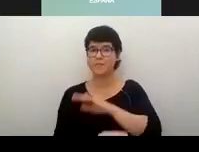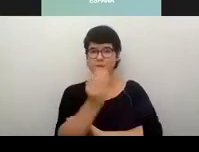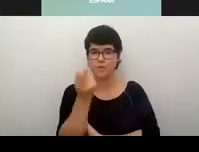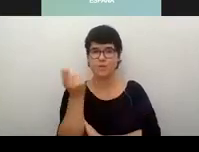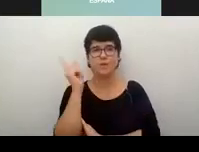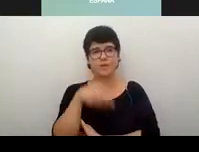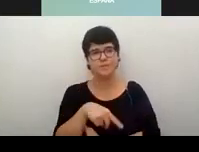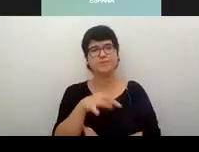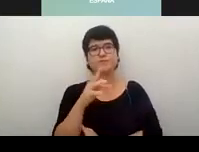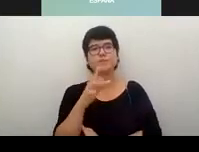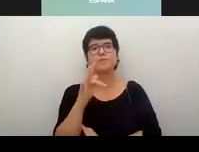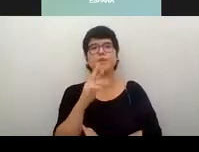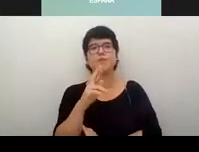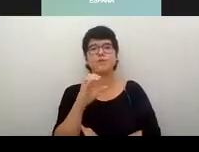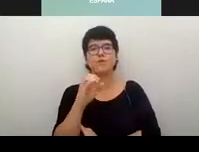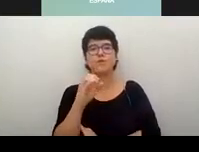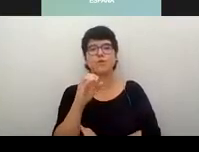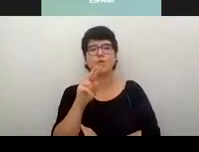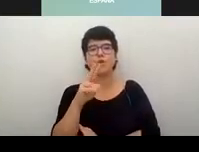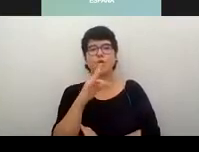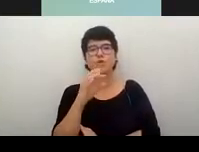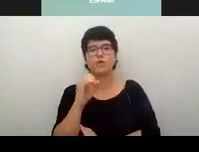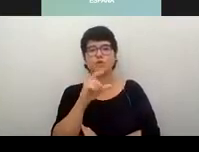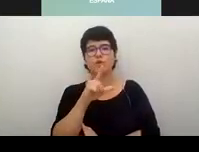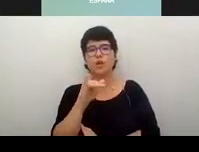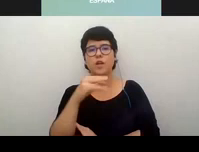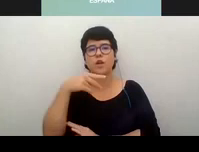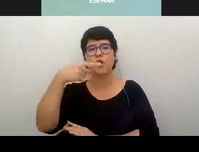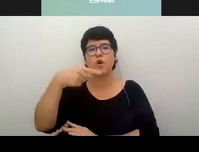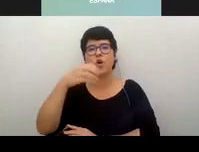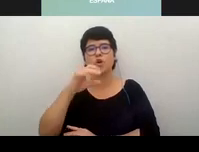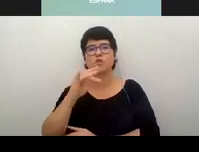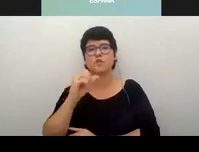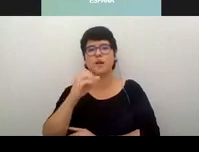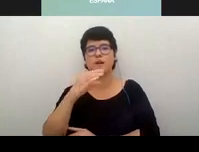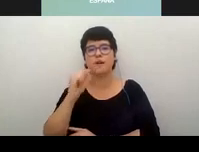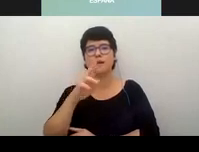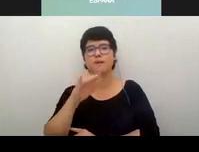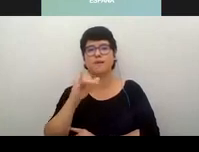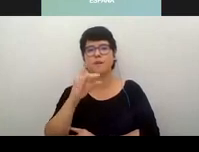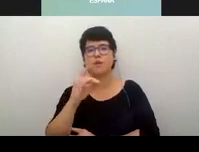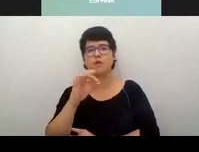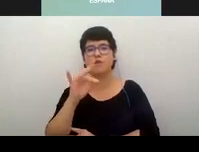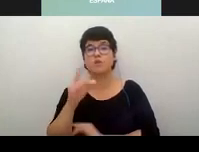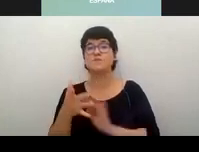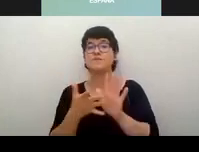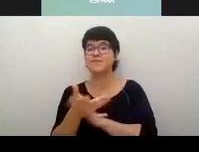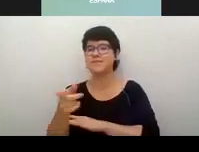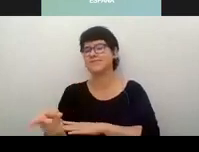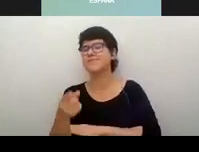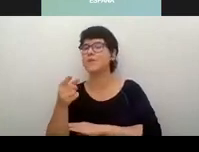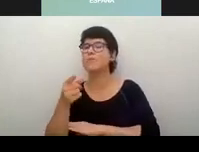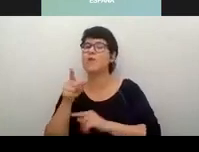fructooligosacáridos, los FOS estos que veis aquí. Estos actuarían como prebióticos, es decir, sería la alimentación